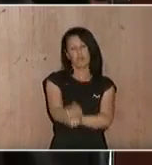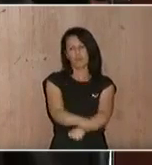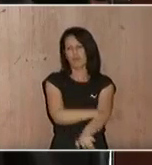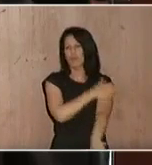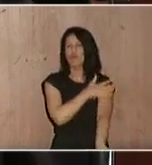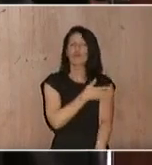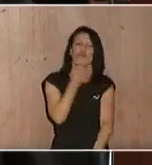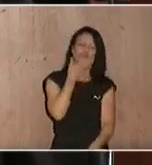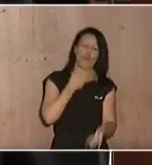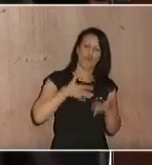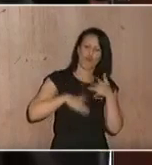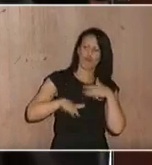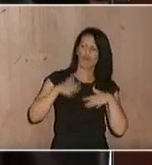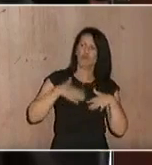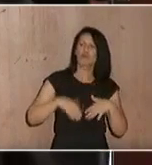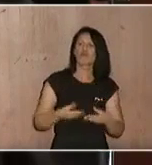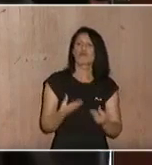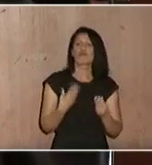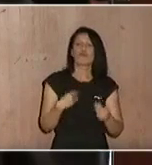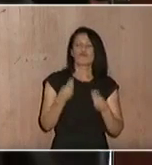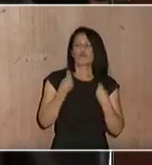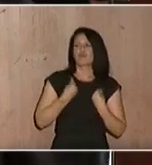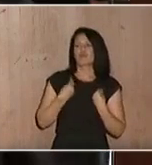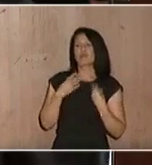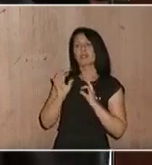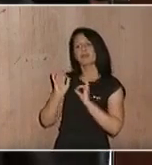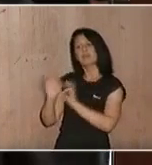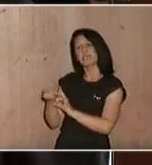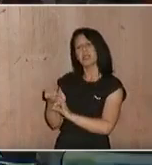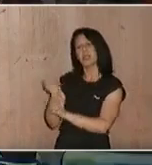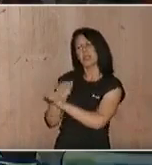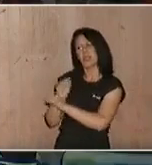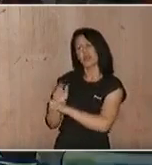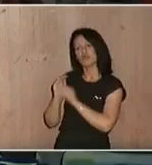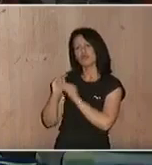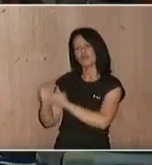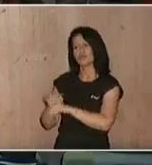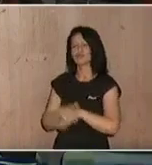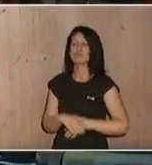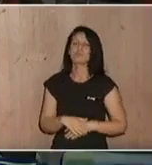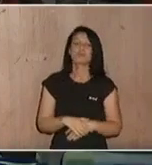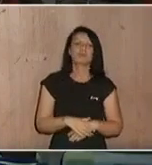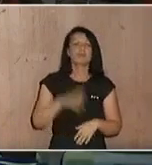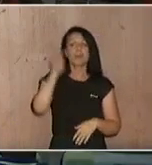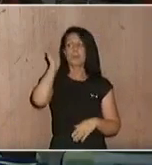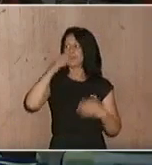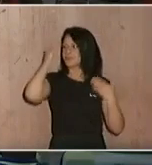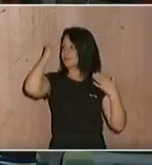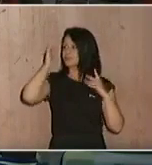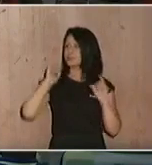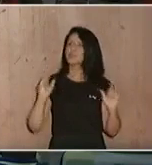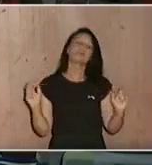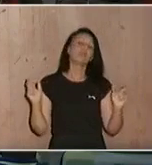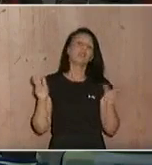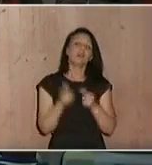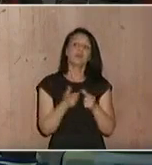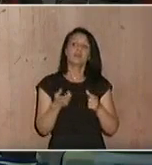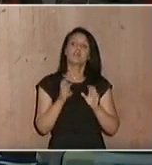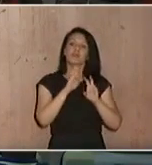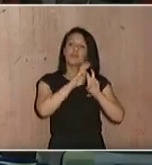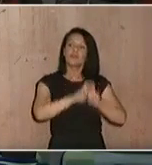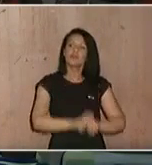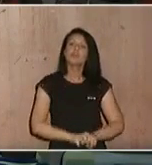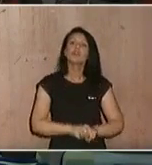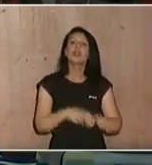de conocimiento de la vida y obra de nuestro honoris. También mi enhorabuena al Departamento de Fundamentos del